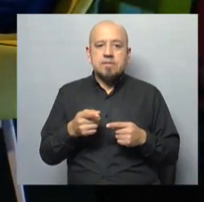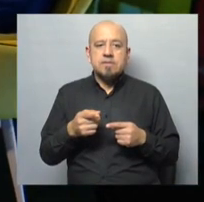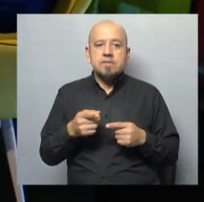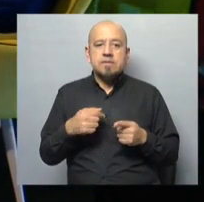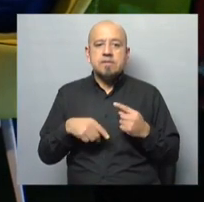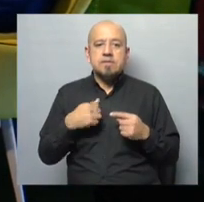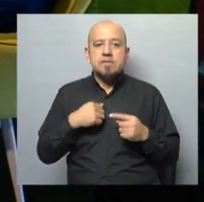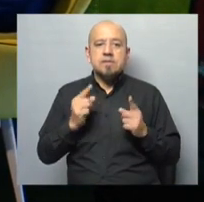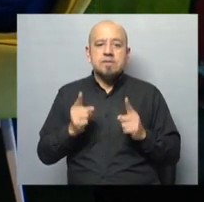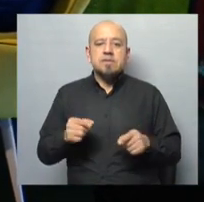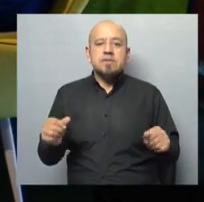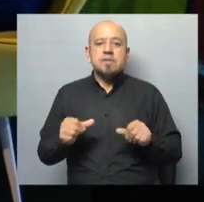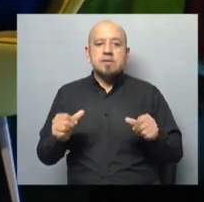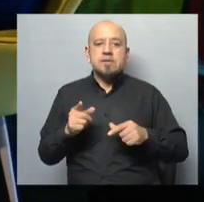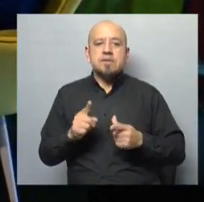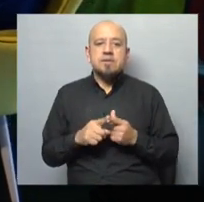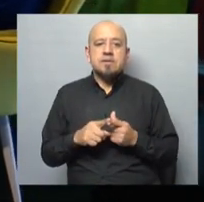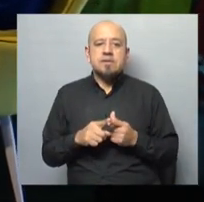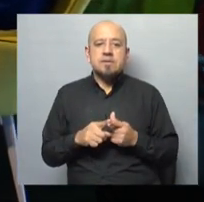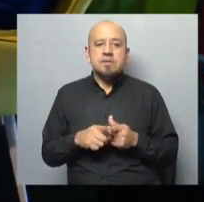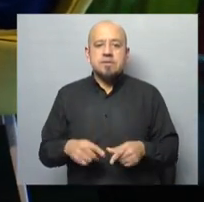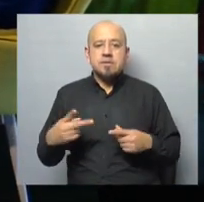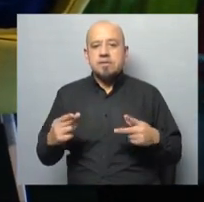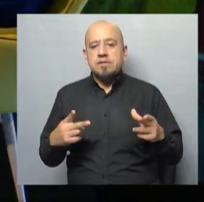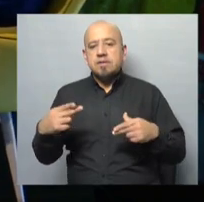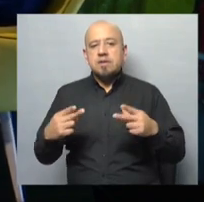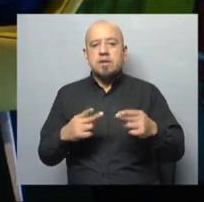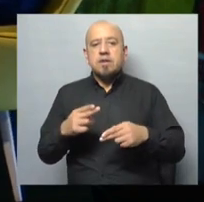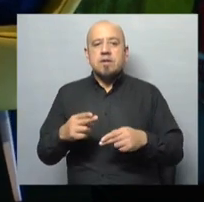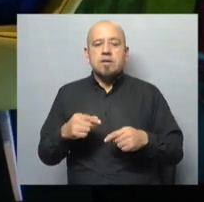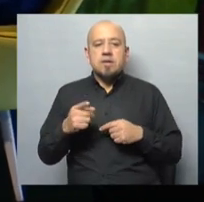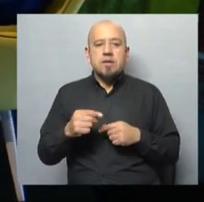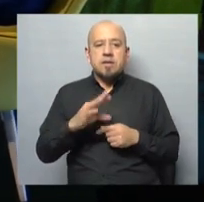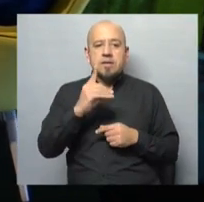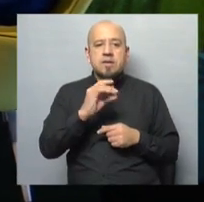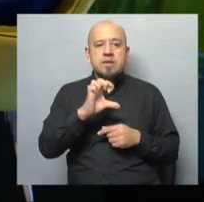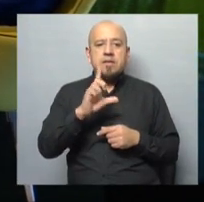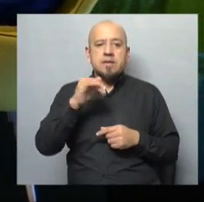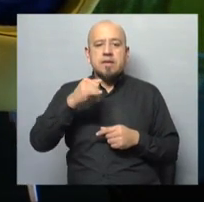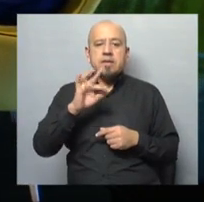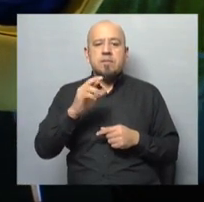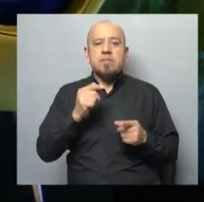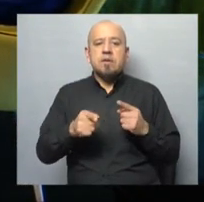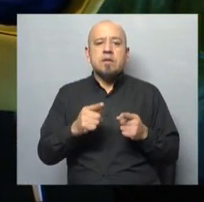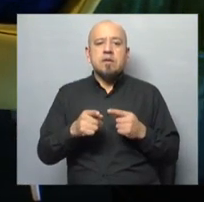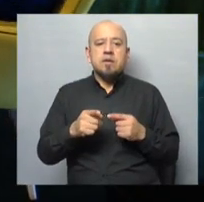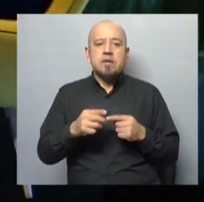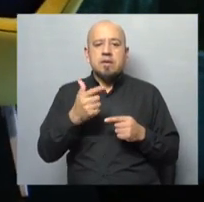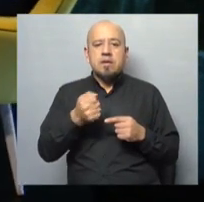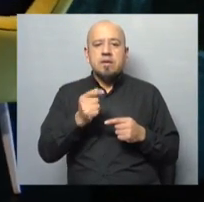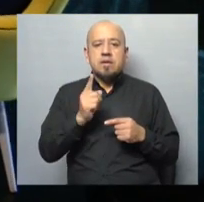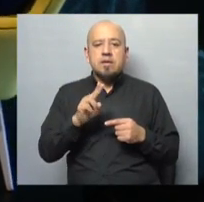decir yo también hacia eso que recortaba pero que tengo uno de delmira agustini me acuerdo que tengo recortado y vas a decir eso